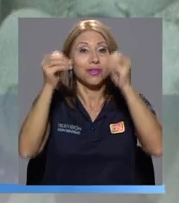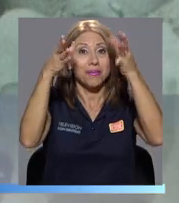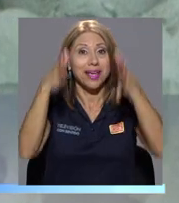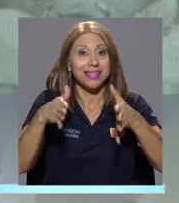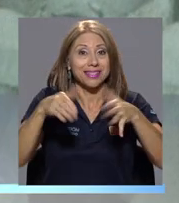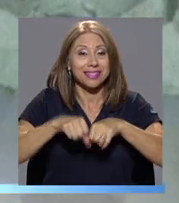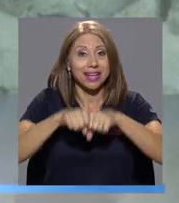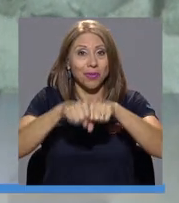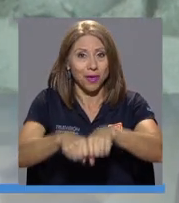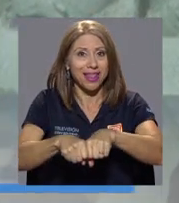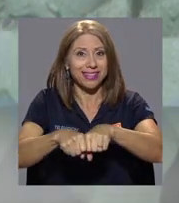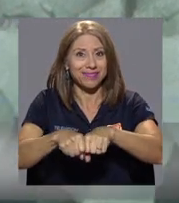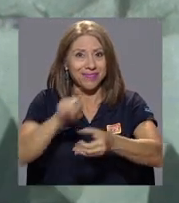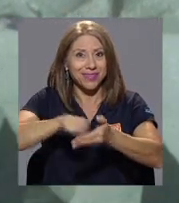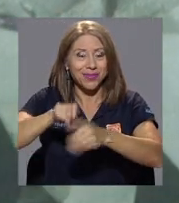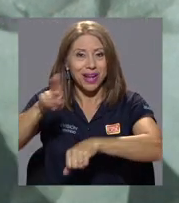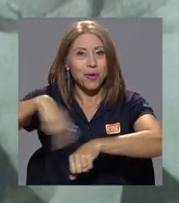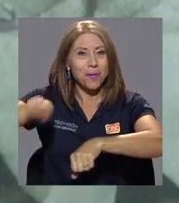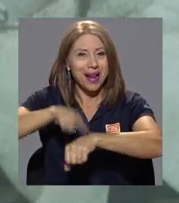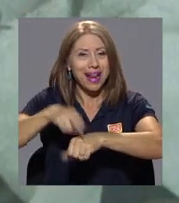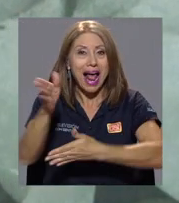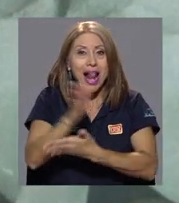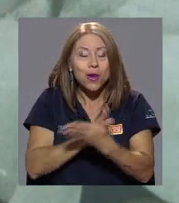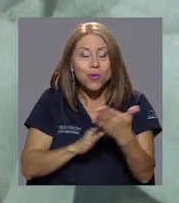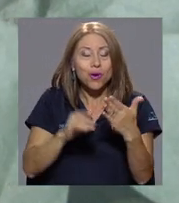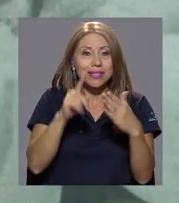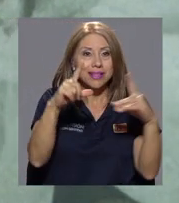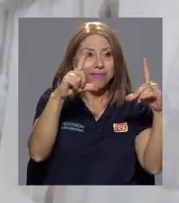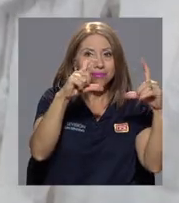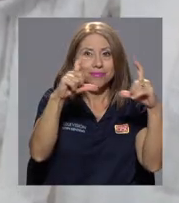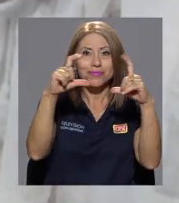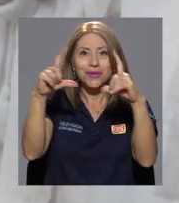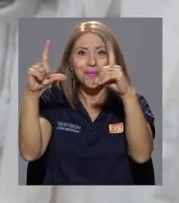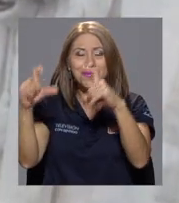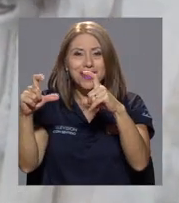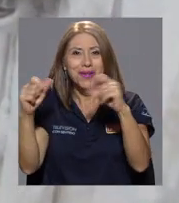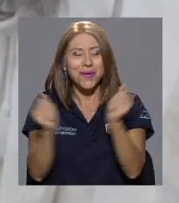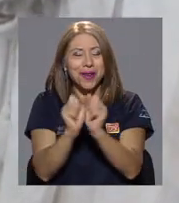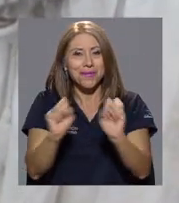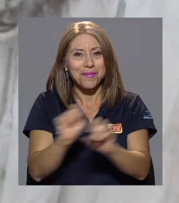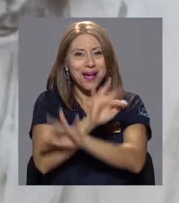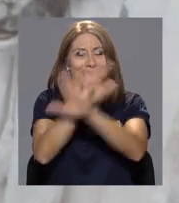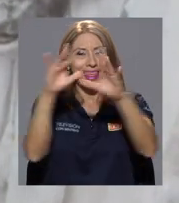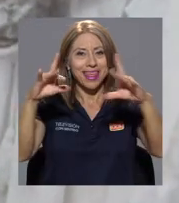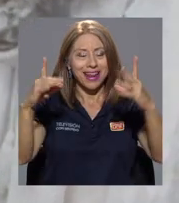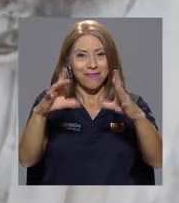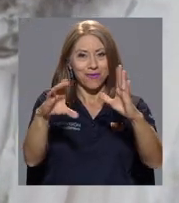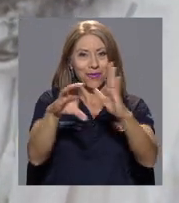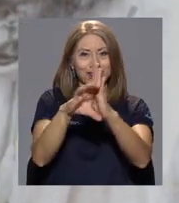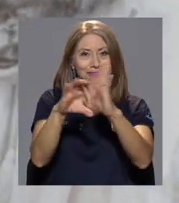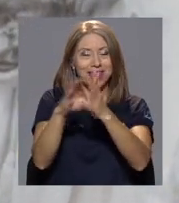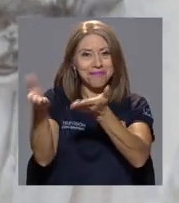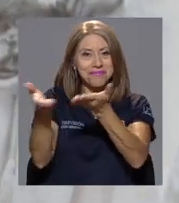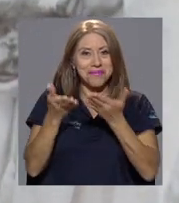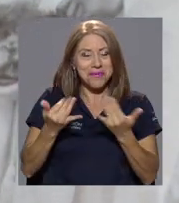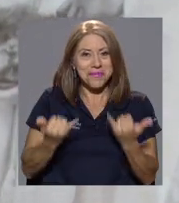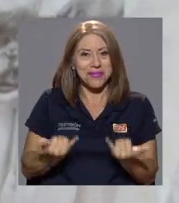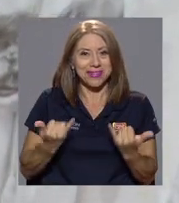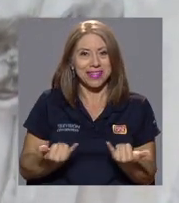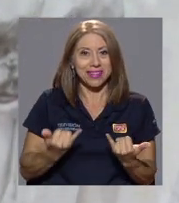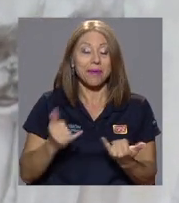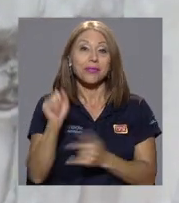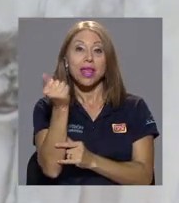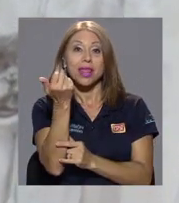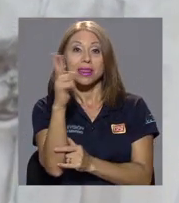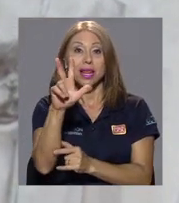graduadas son algunas de las escenas antiguas capturadas por la magia de la fotografía y traídas al presente. Esta colección